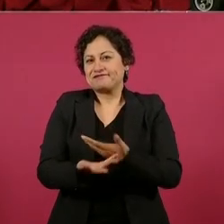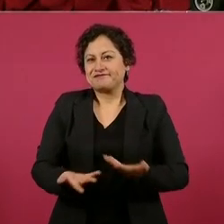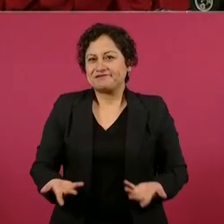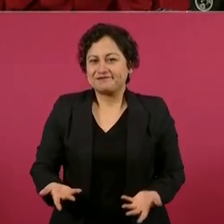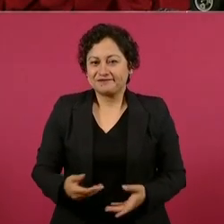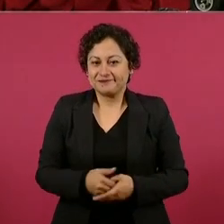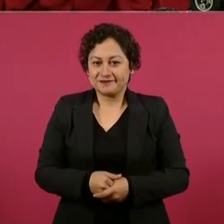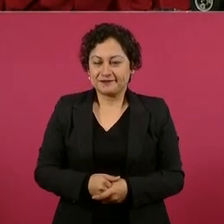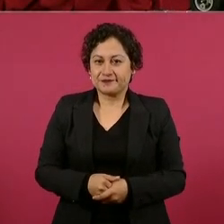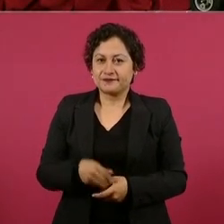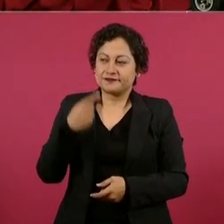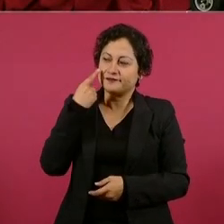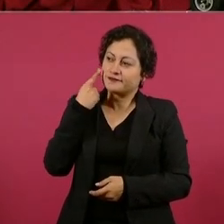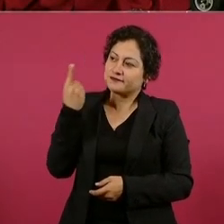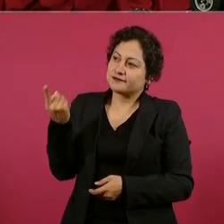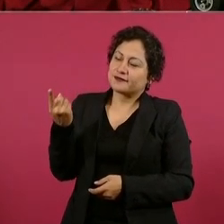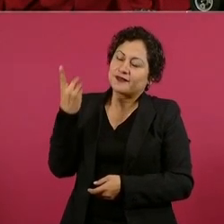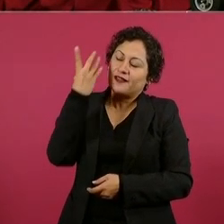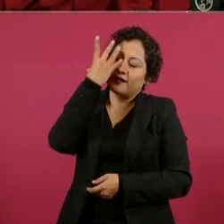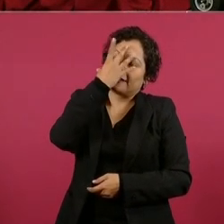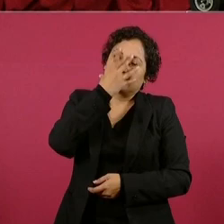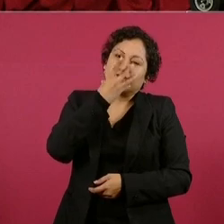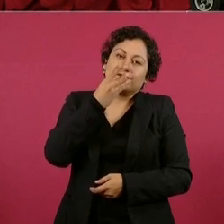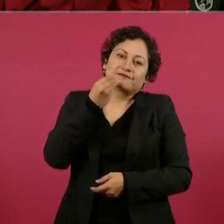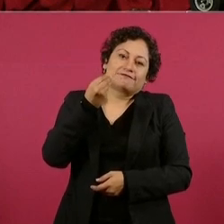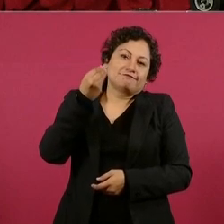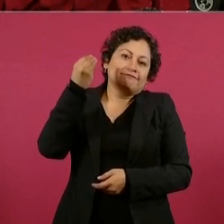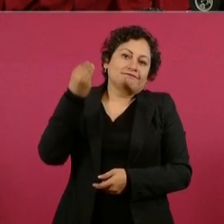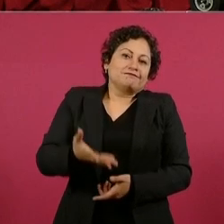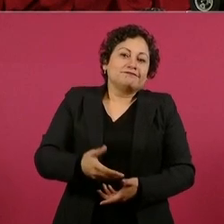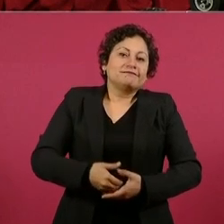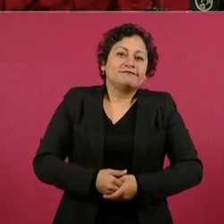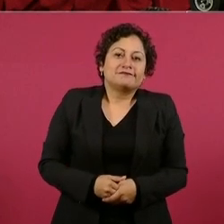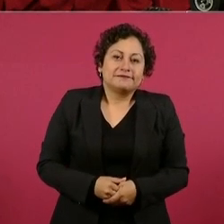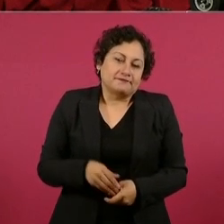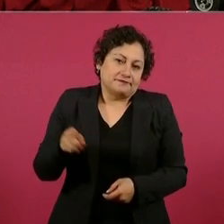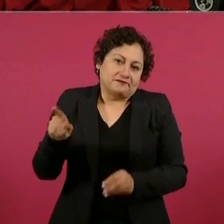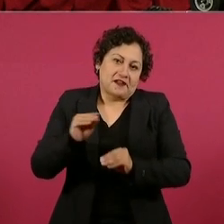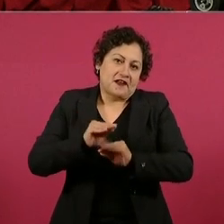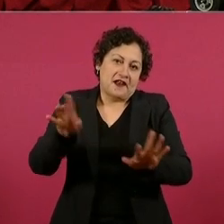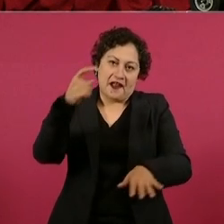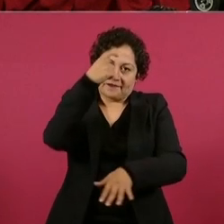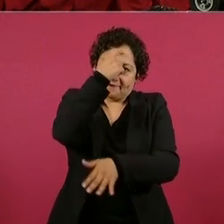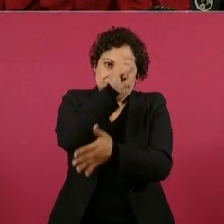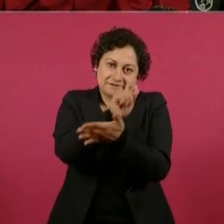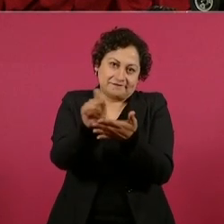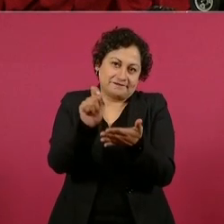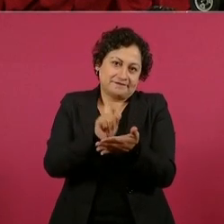Esto es bellísimo. Tenía que ser el gran Darío.